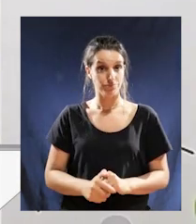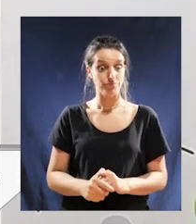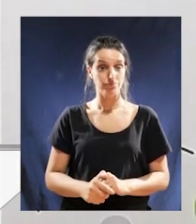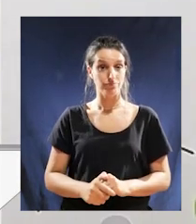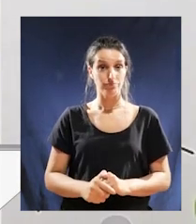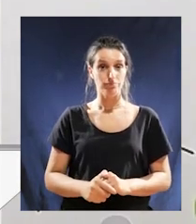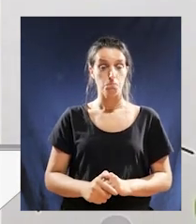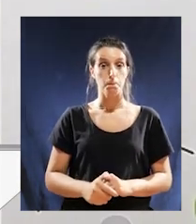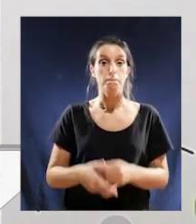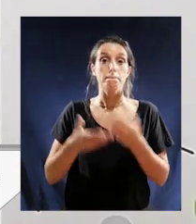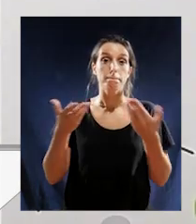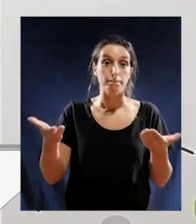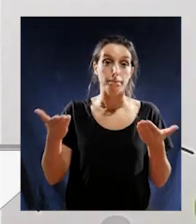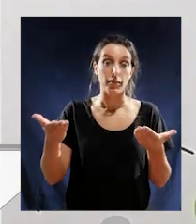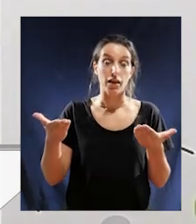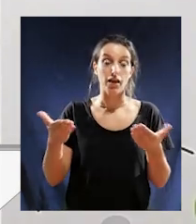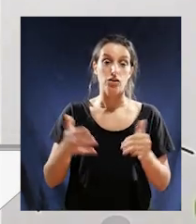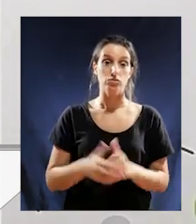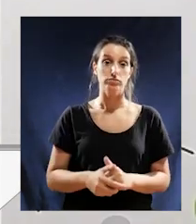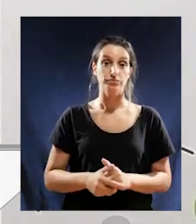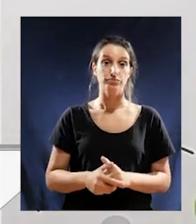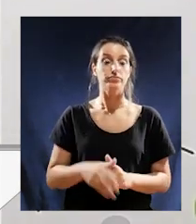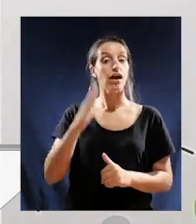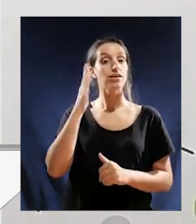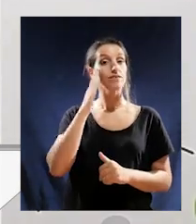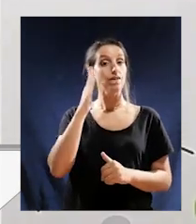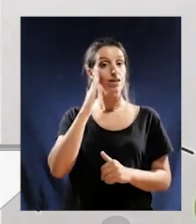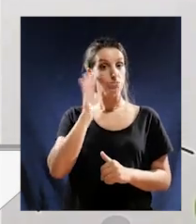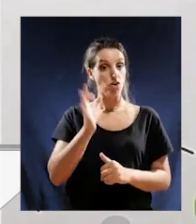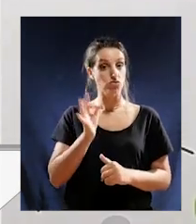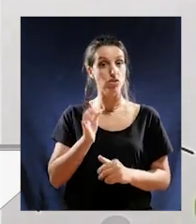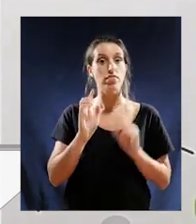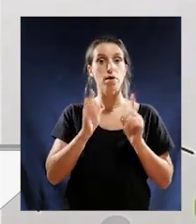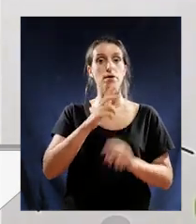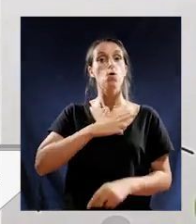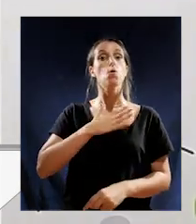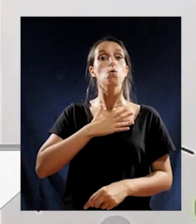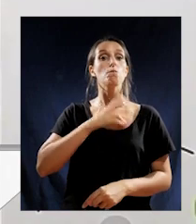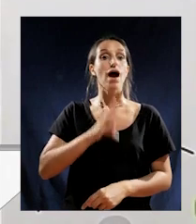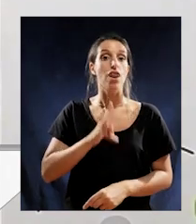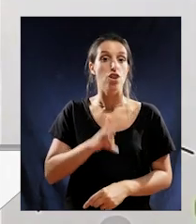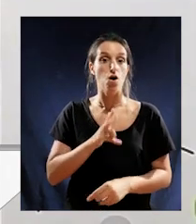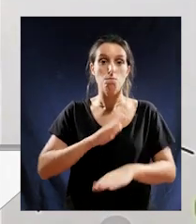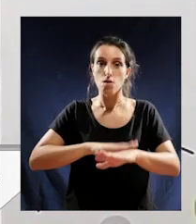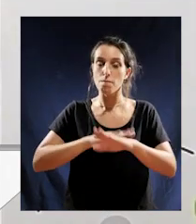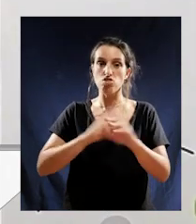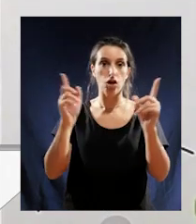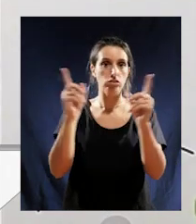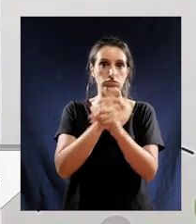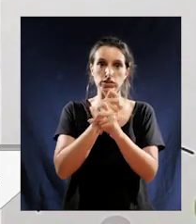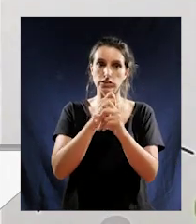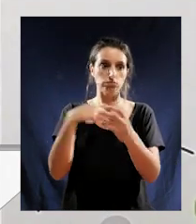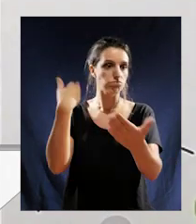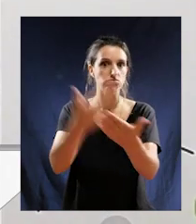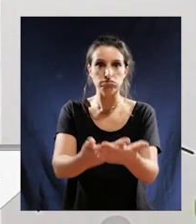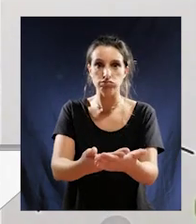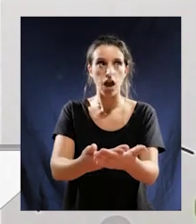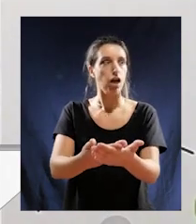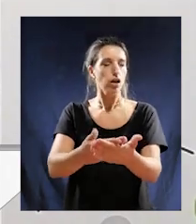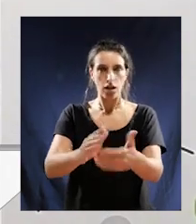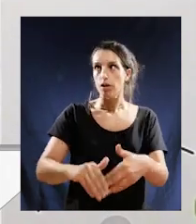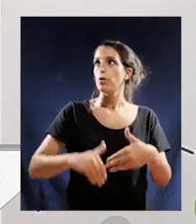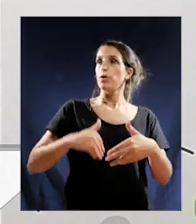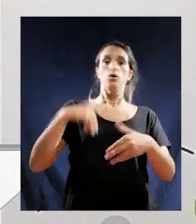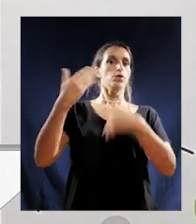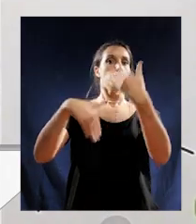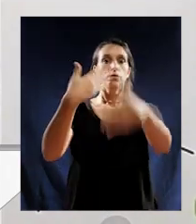la vida de los momentos difíciles eso es vivir de verdad y bueno y sabemos que los humanos